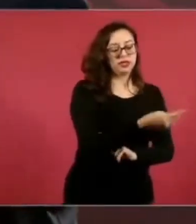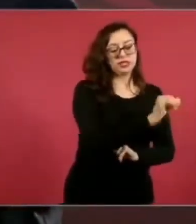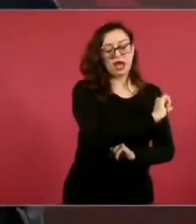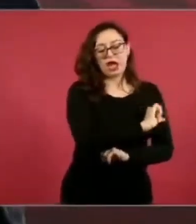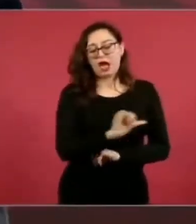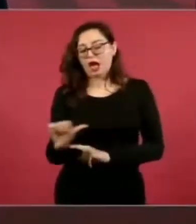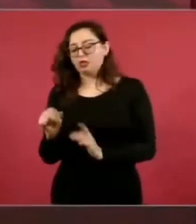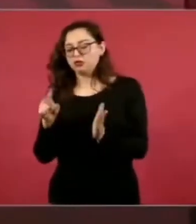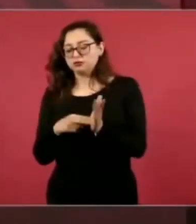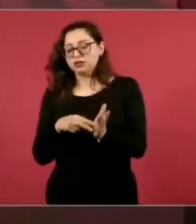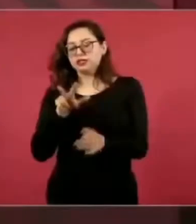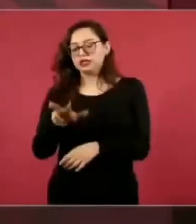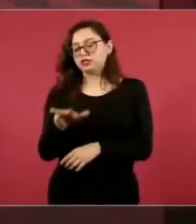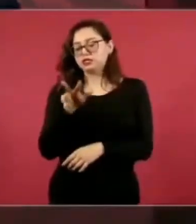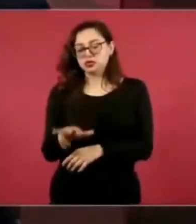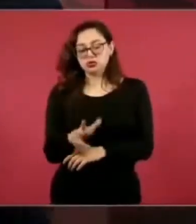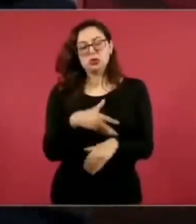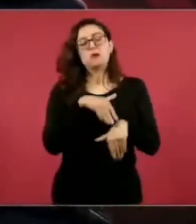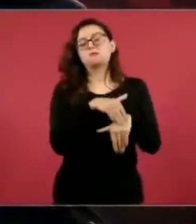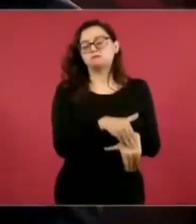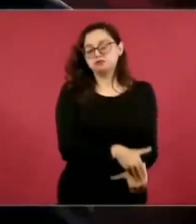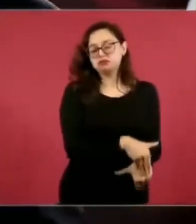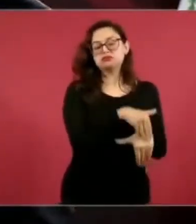actuaron de manera obediente.